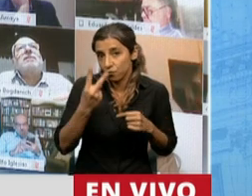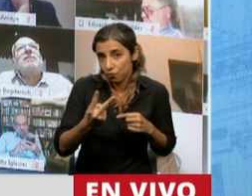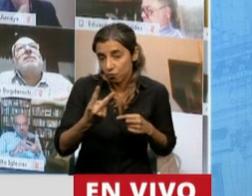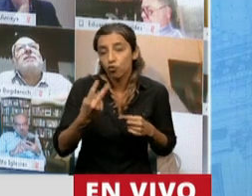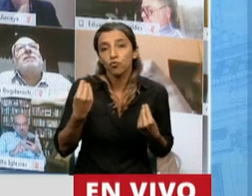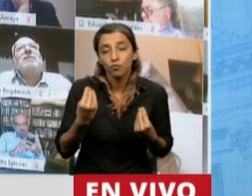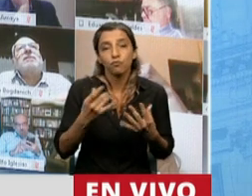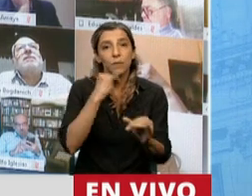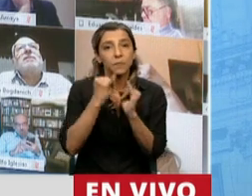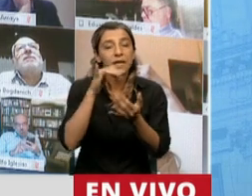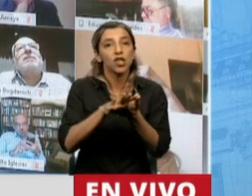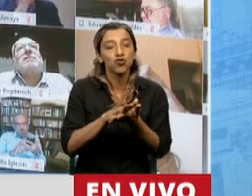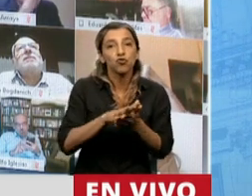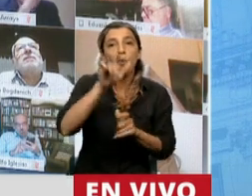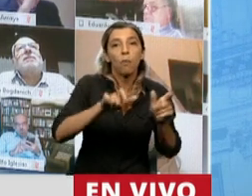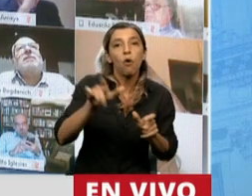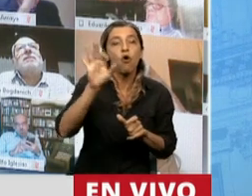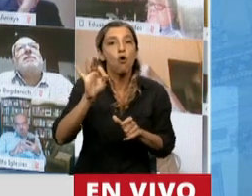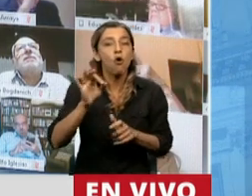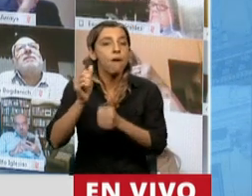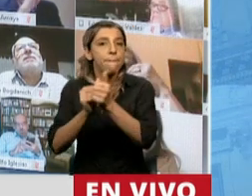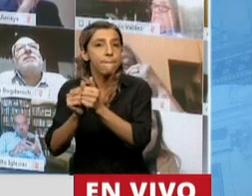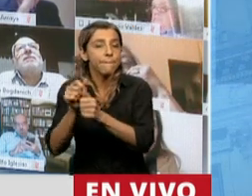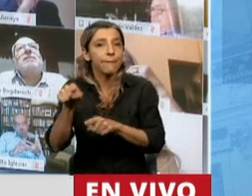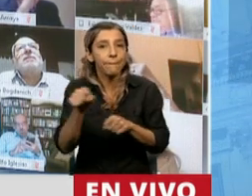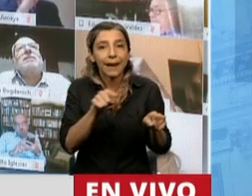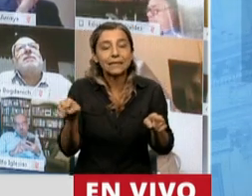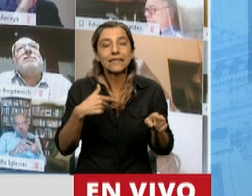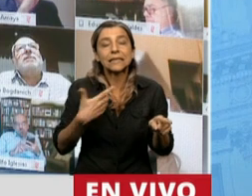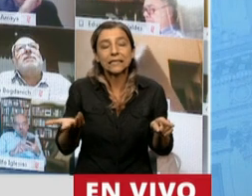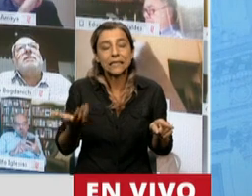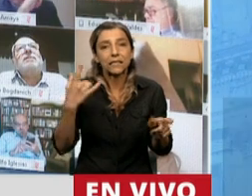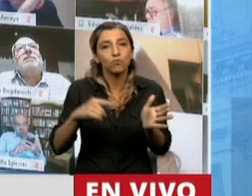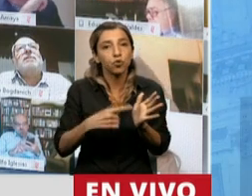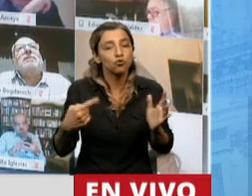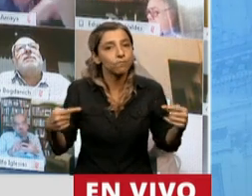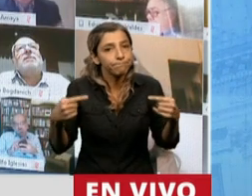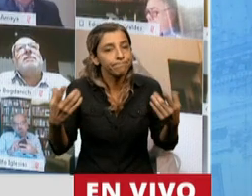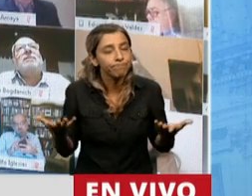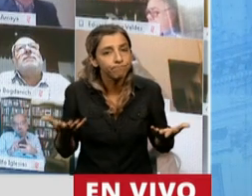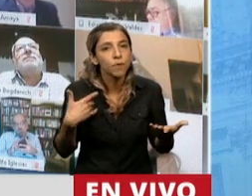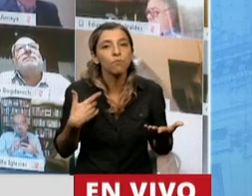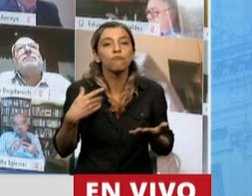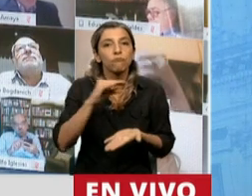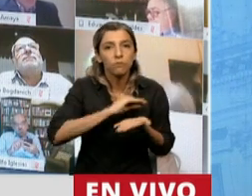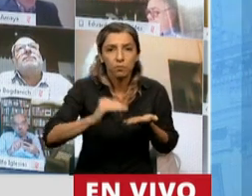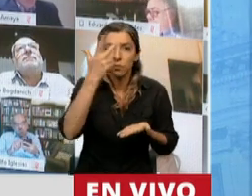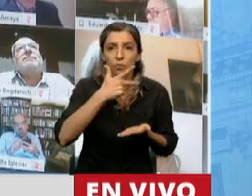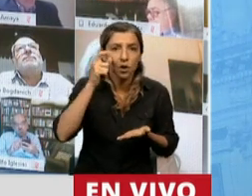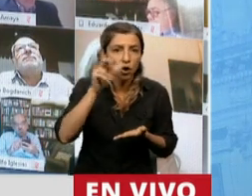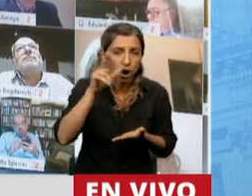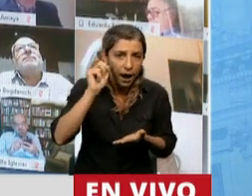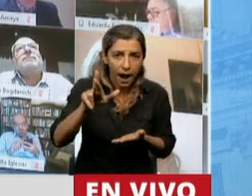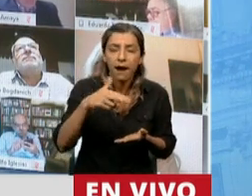habla de los sujetos comprendidos eh Ya que el diputado hler mencionó digamos que me